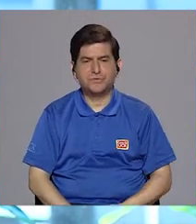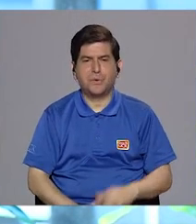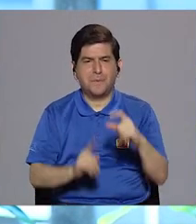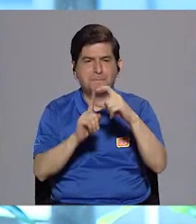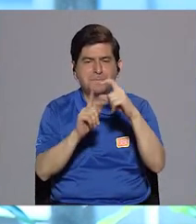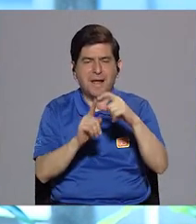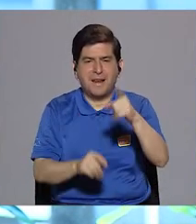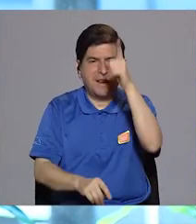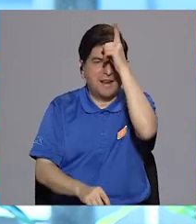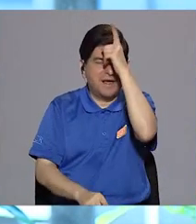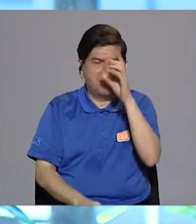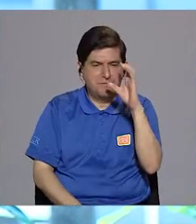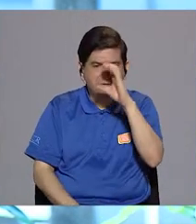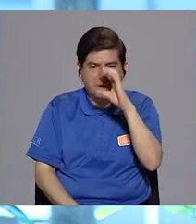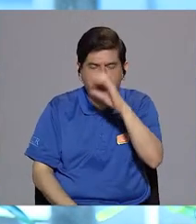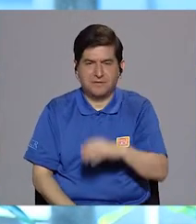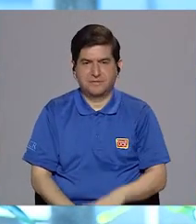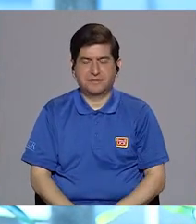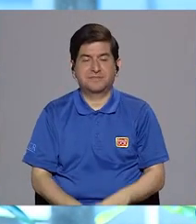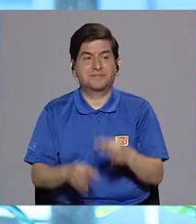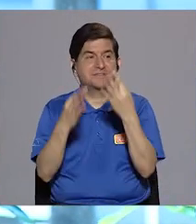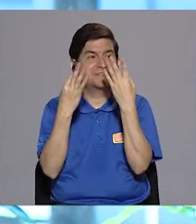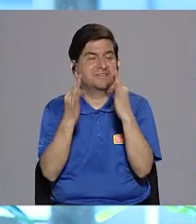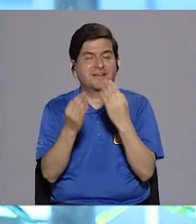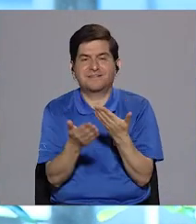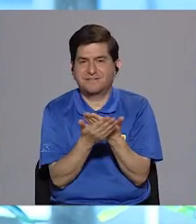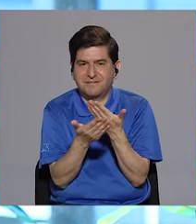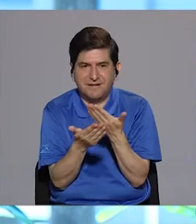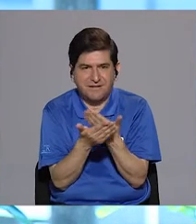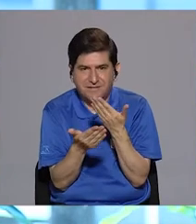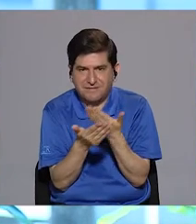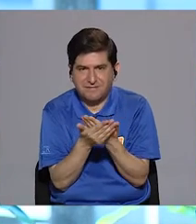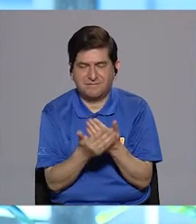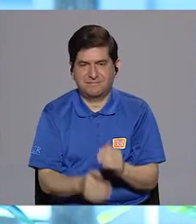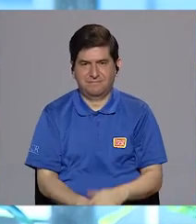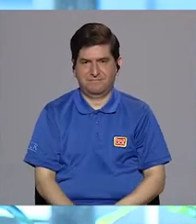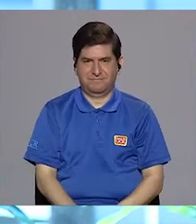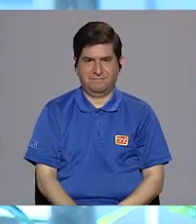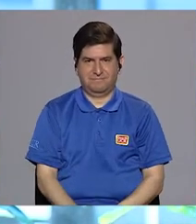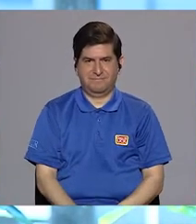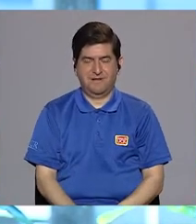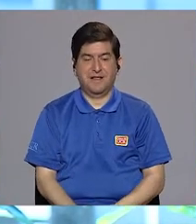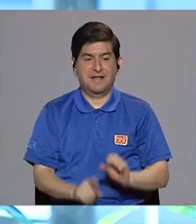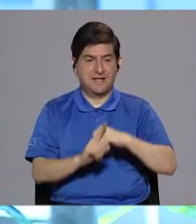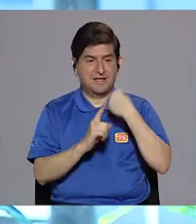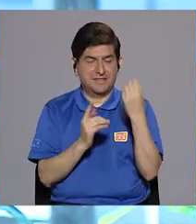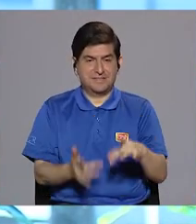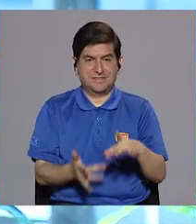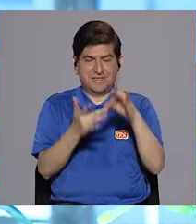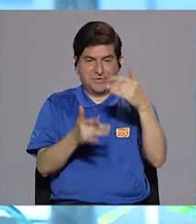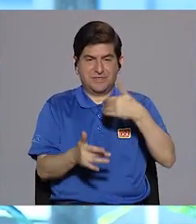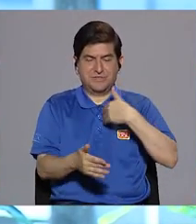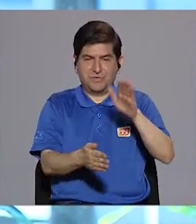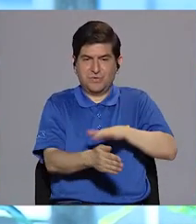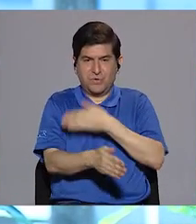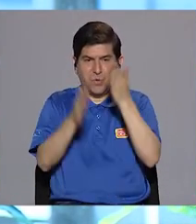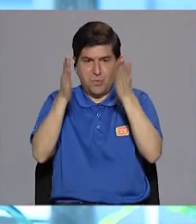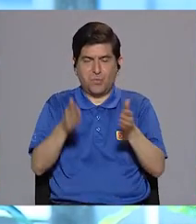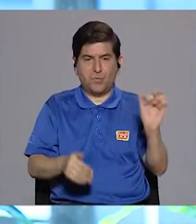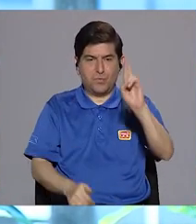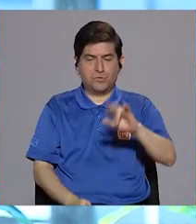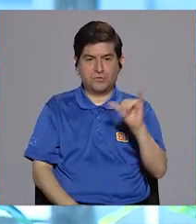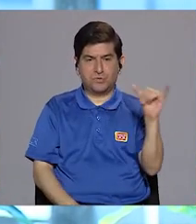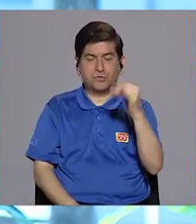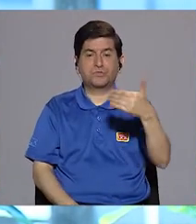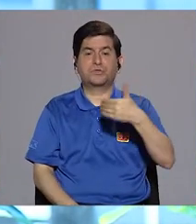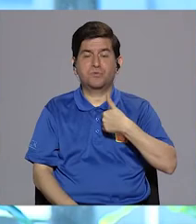en palabras en alemán fue para tratar de demostrar que la situación particular que pueden vivir los músicos en